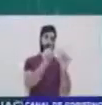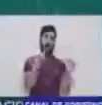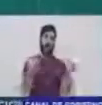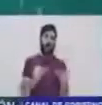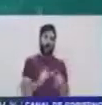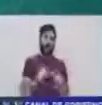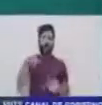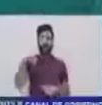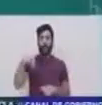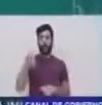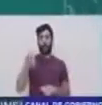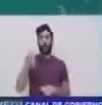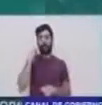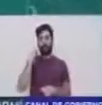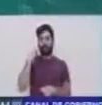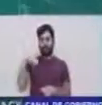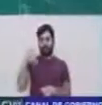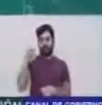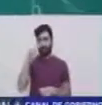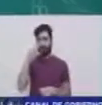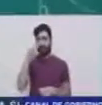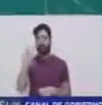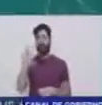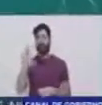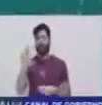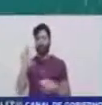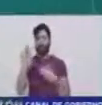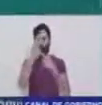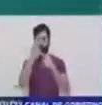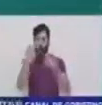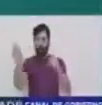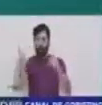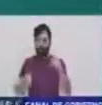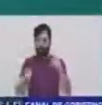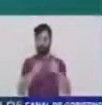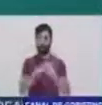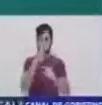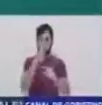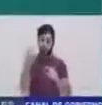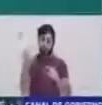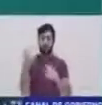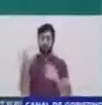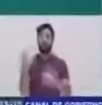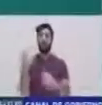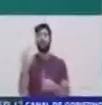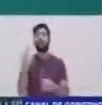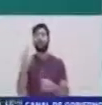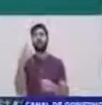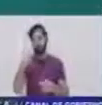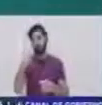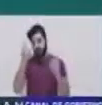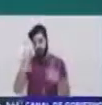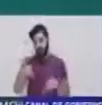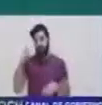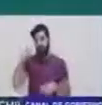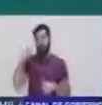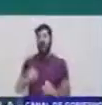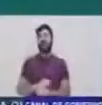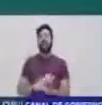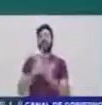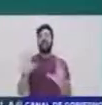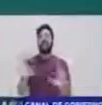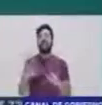Entonces, como consejo de esto también, dentro de los conocimientos previos que es importante tener claros